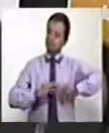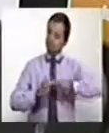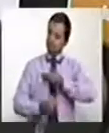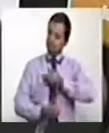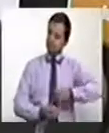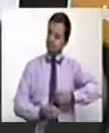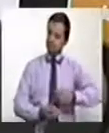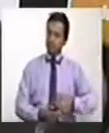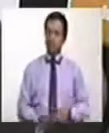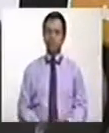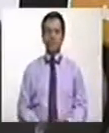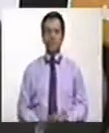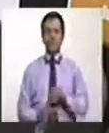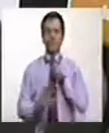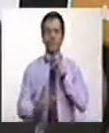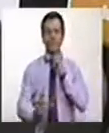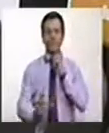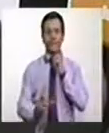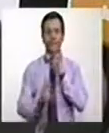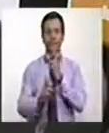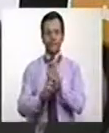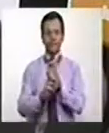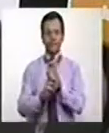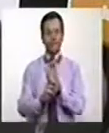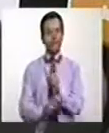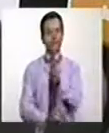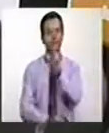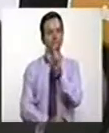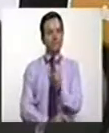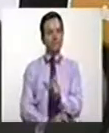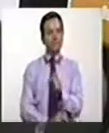Es difícil encontrar un dirigente gremial